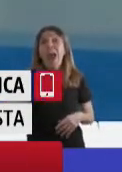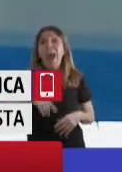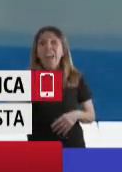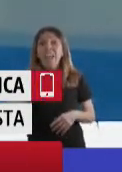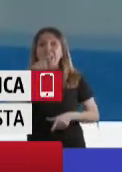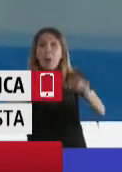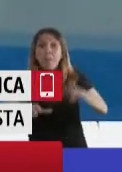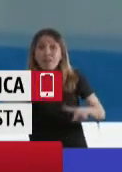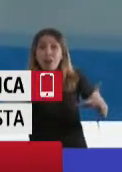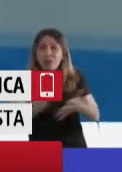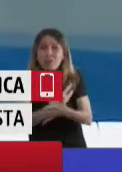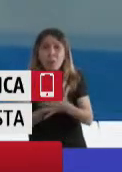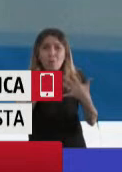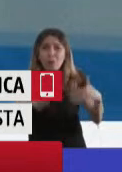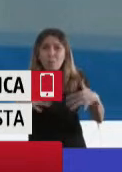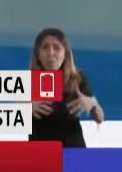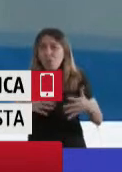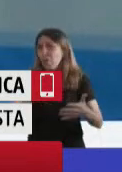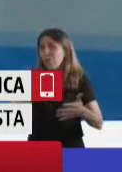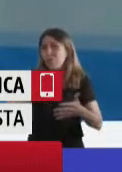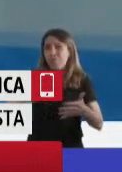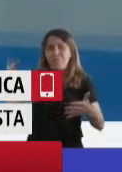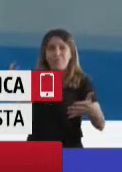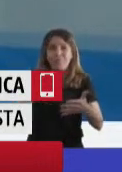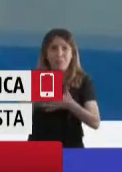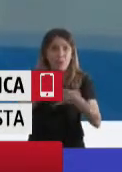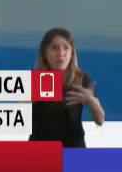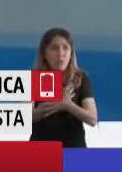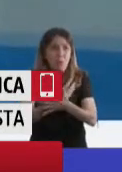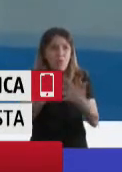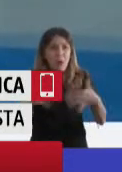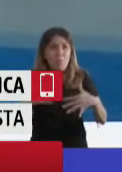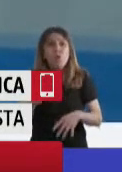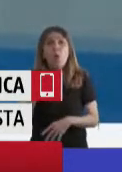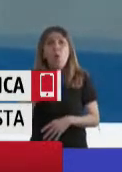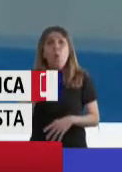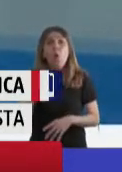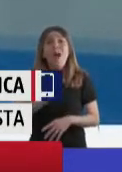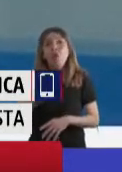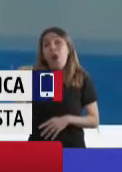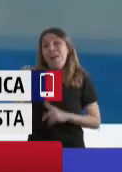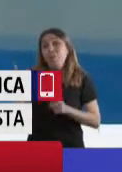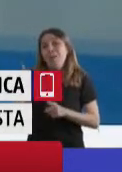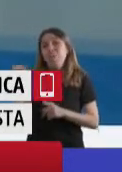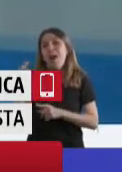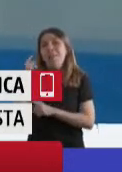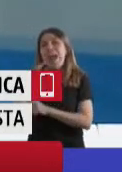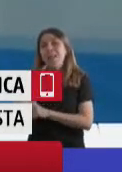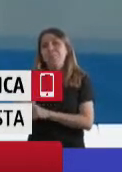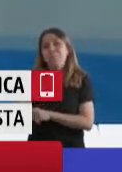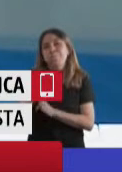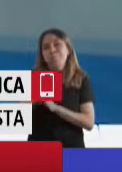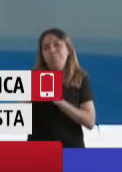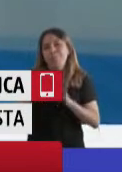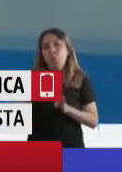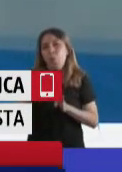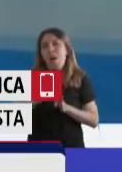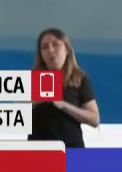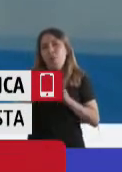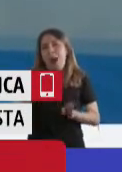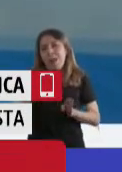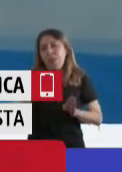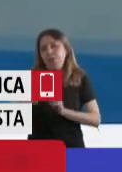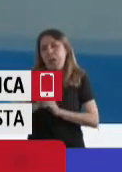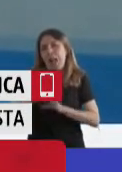pulmonar izquierdo. Llegó, en ese caso, sí, a la guardia con un fuerte dolor de pierna y dificultad respiratoria. Y